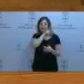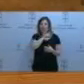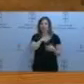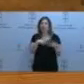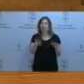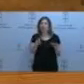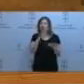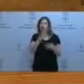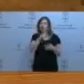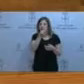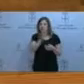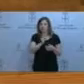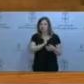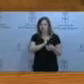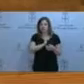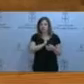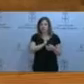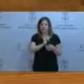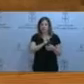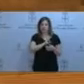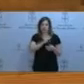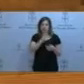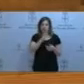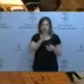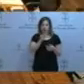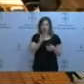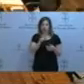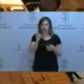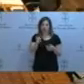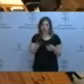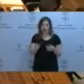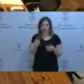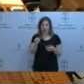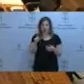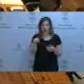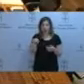Para la exposición de la interpelación tiene la palabra el señor Suárez Alonso.